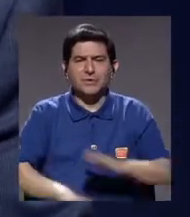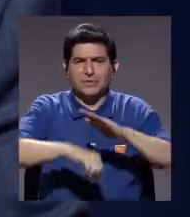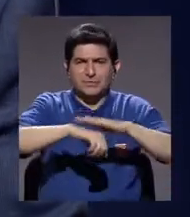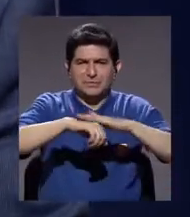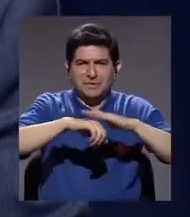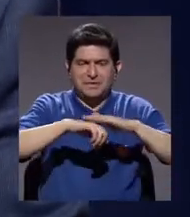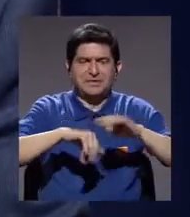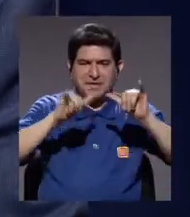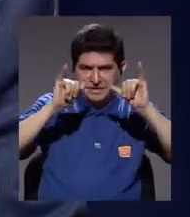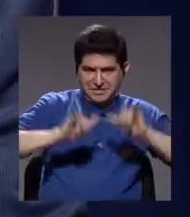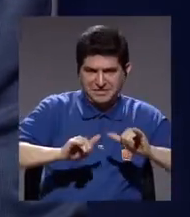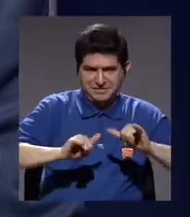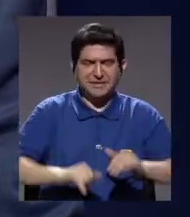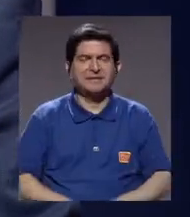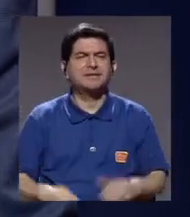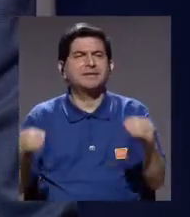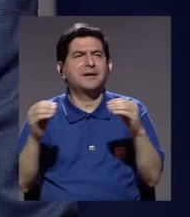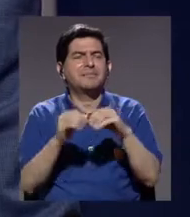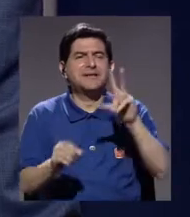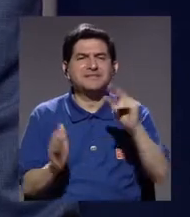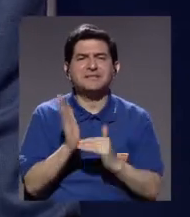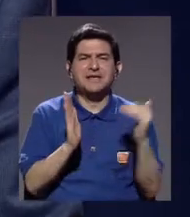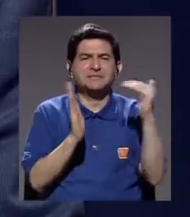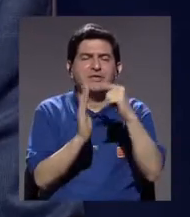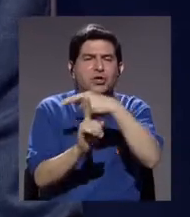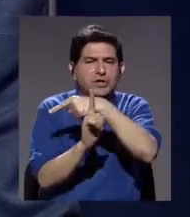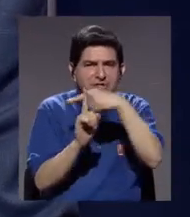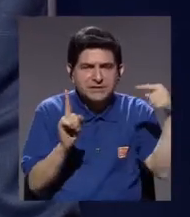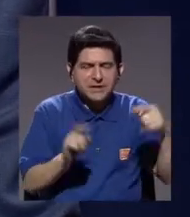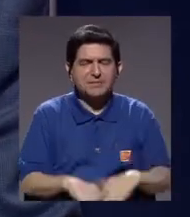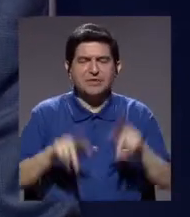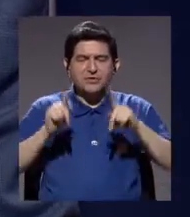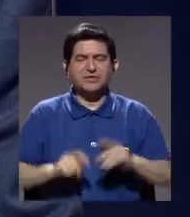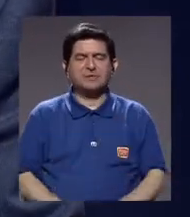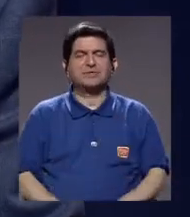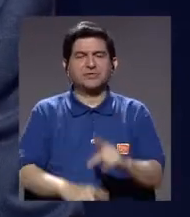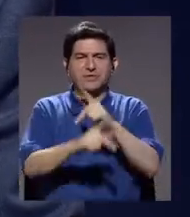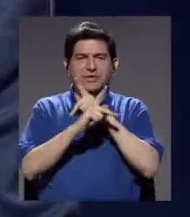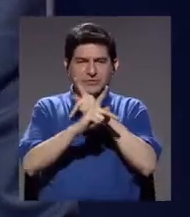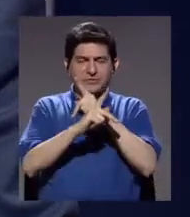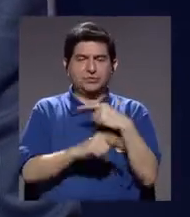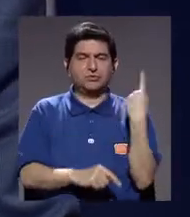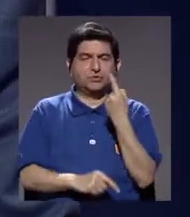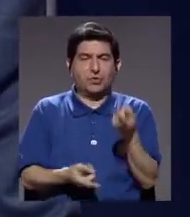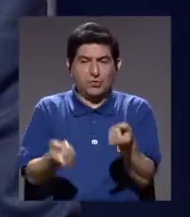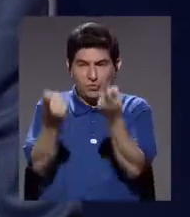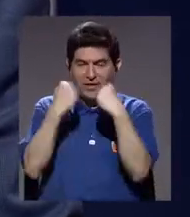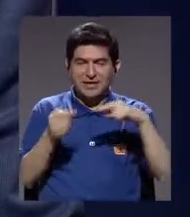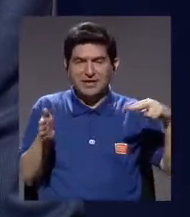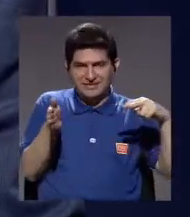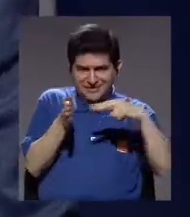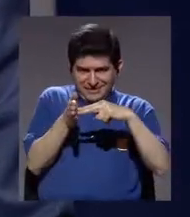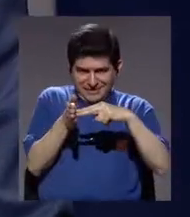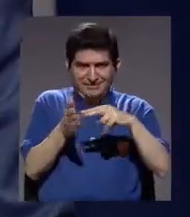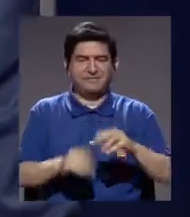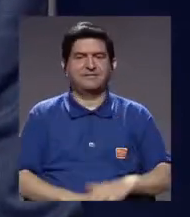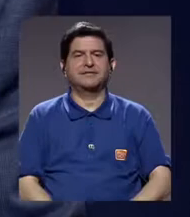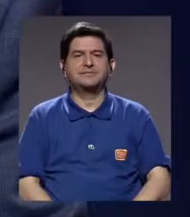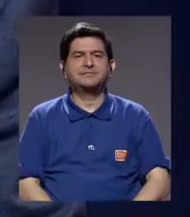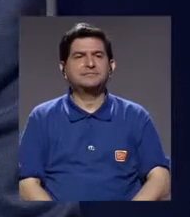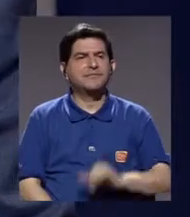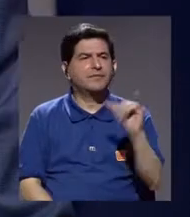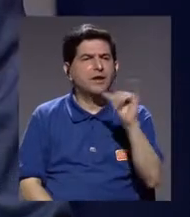hospedando ¿sí? Más de 3,5 millones de refugiados solamente de Siria. Bueno,